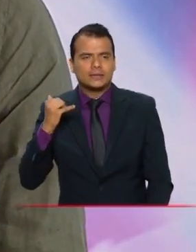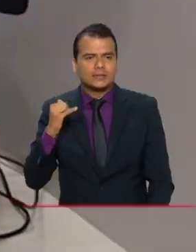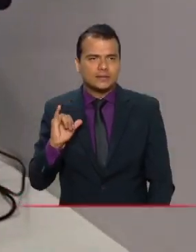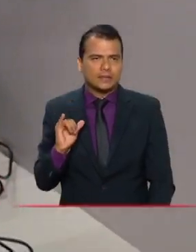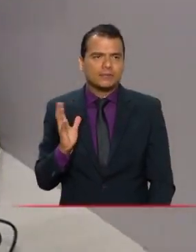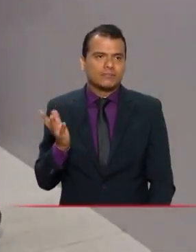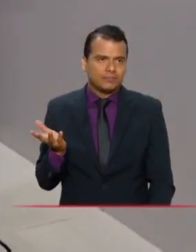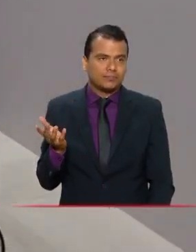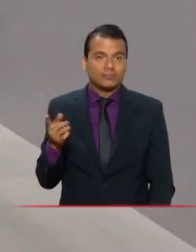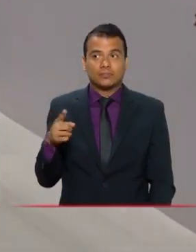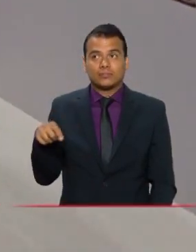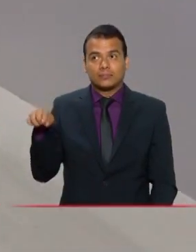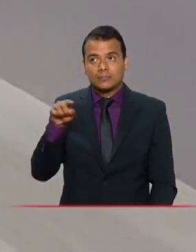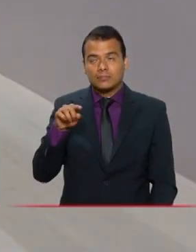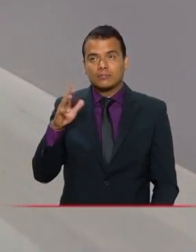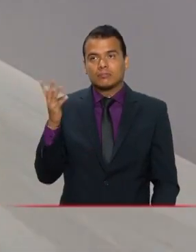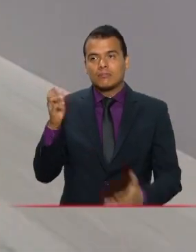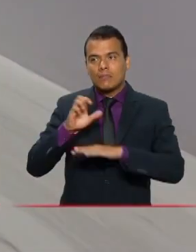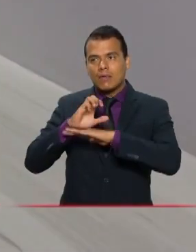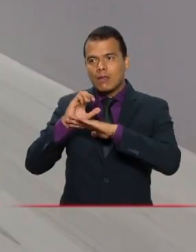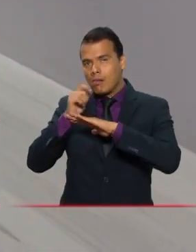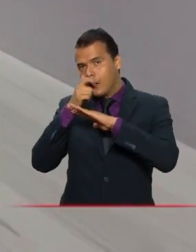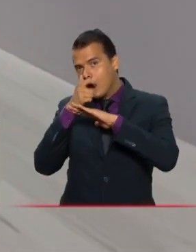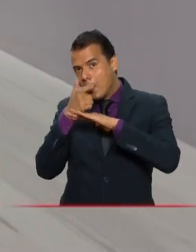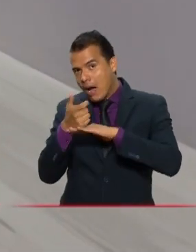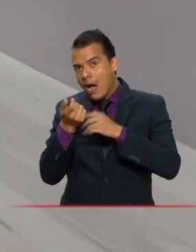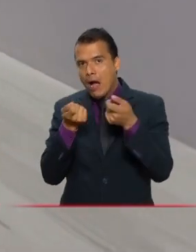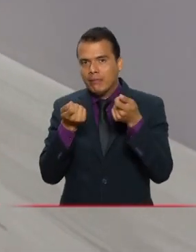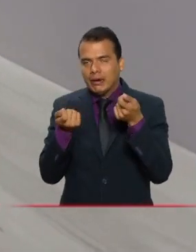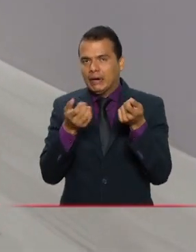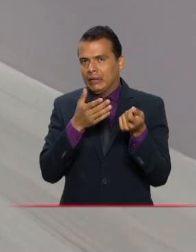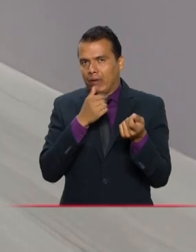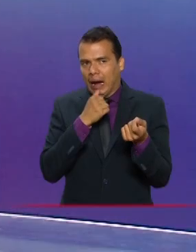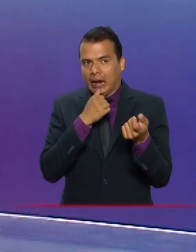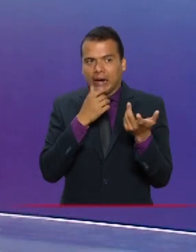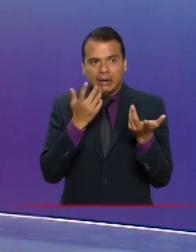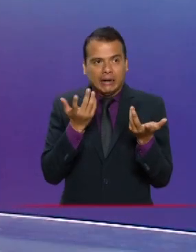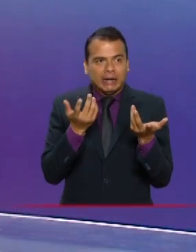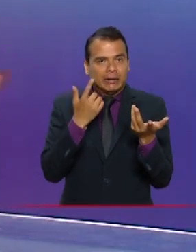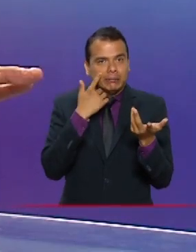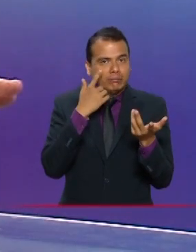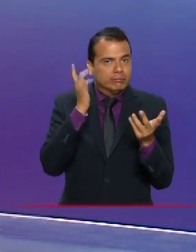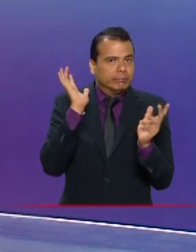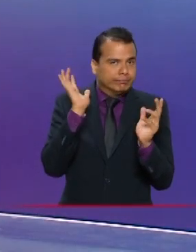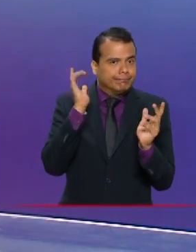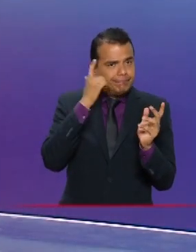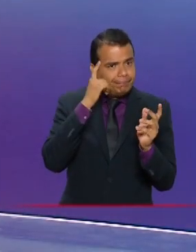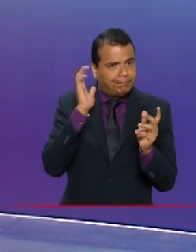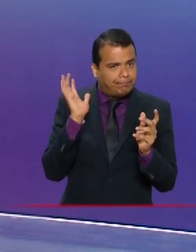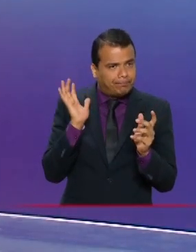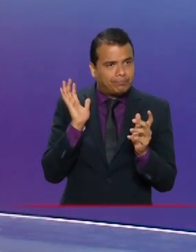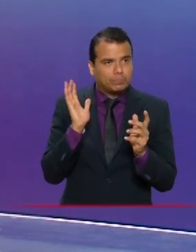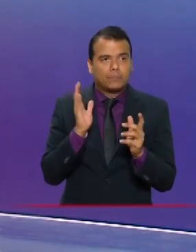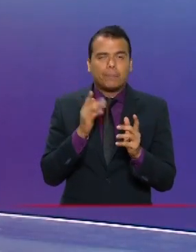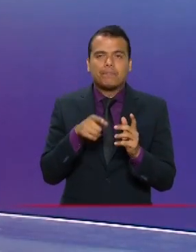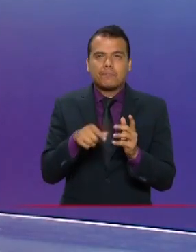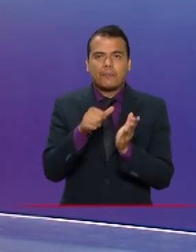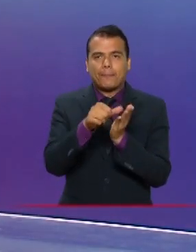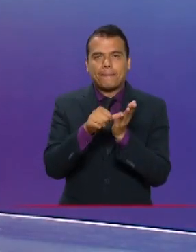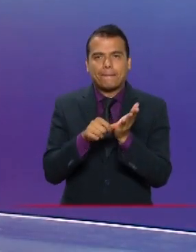radar de los entes reguladores. Casi siempre creemos que los antivirus nos hacen